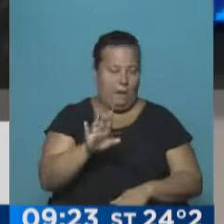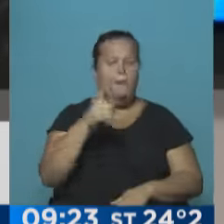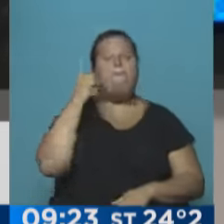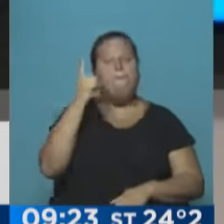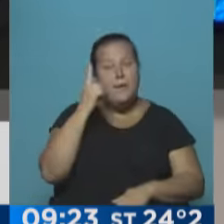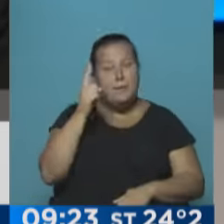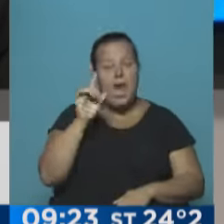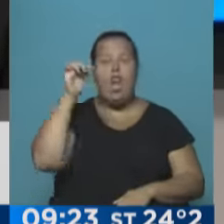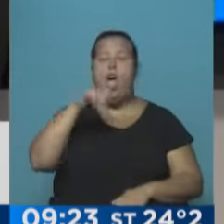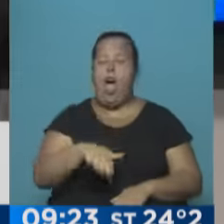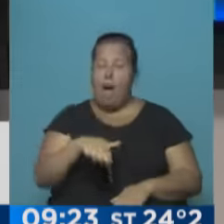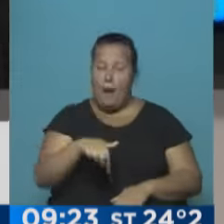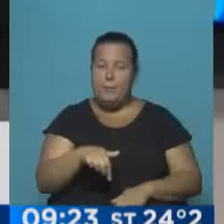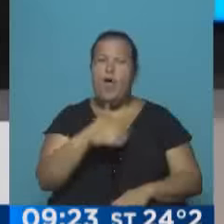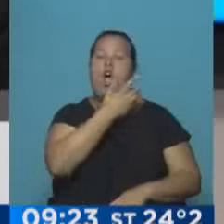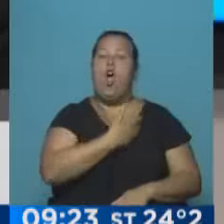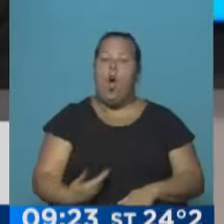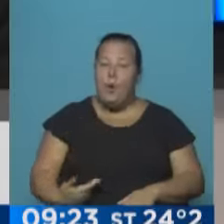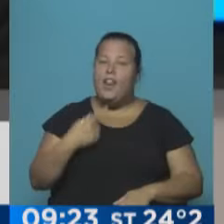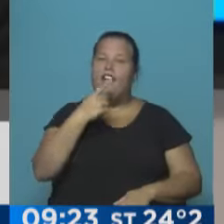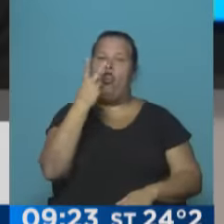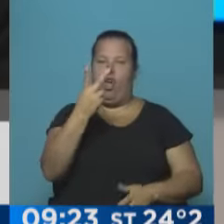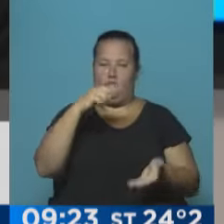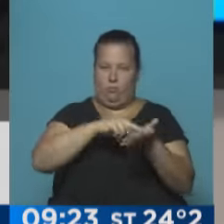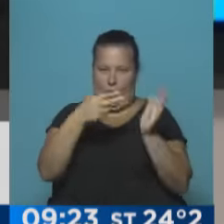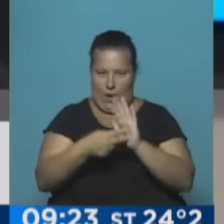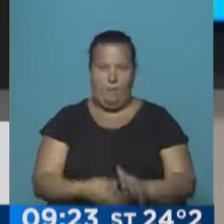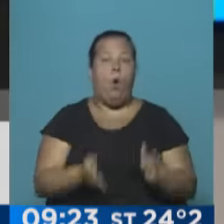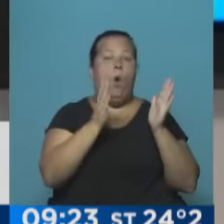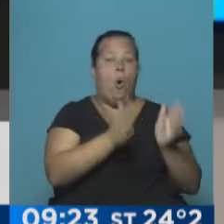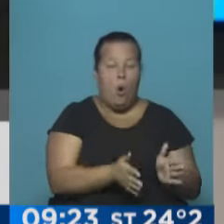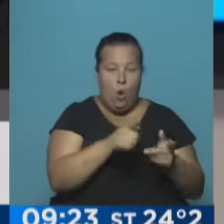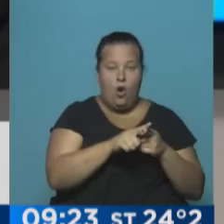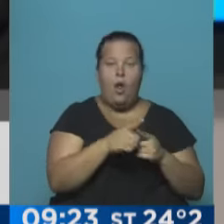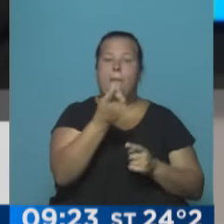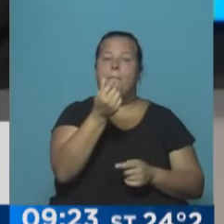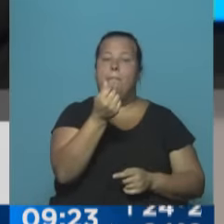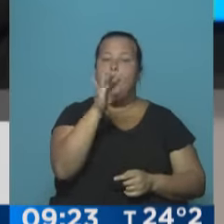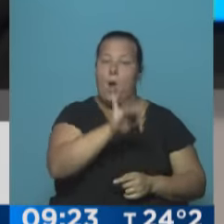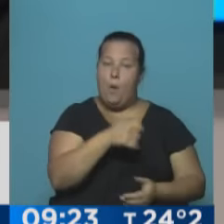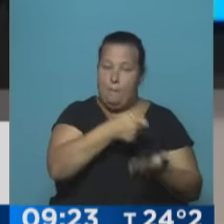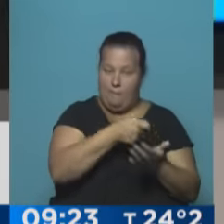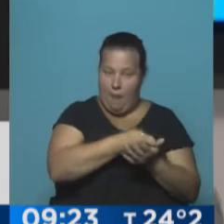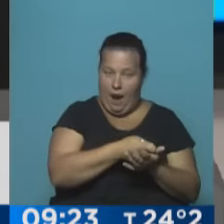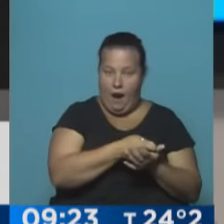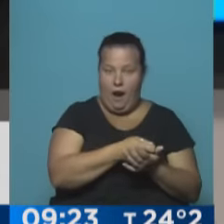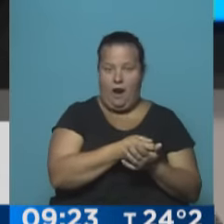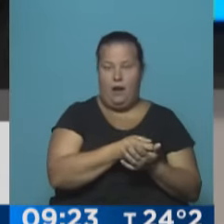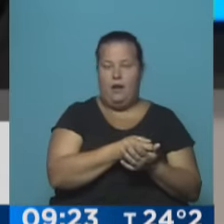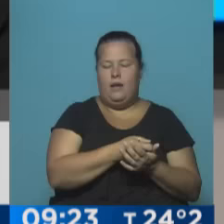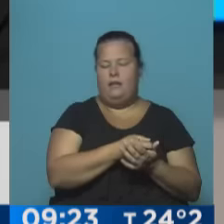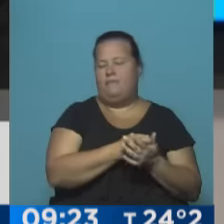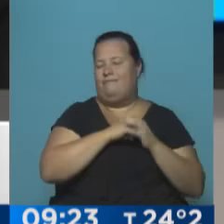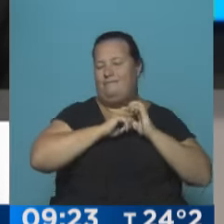principio acá había el gobierno planteaba que que había dos problemas uno que el costo de la energía que se pagaba era